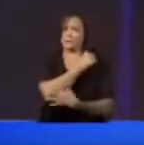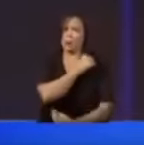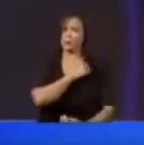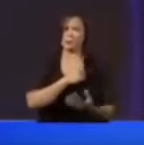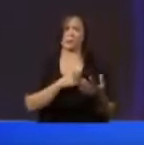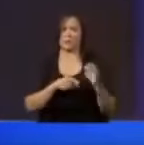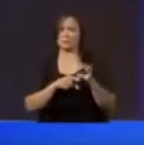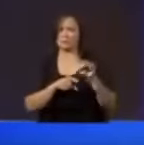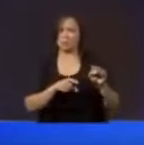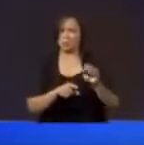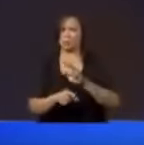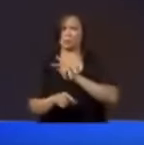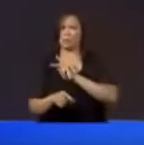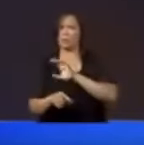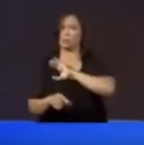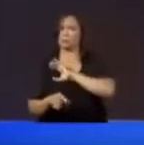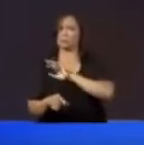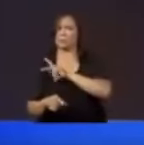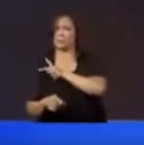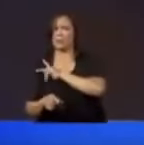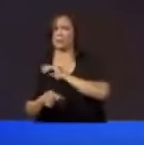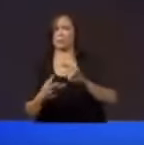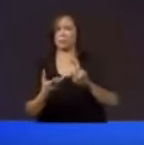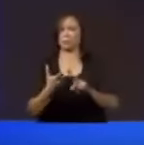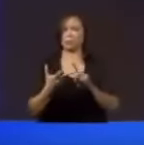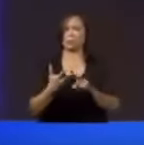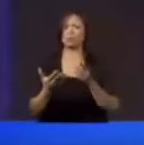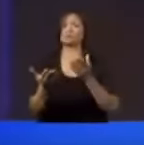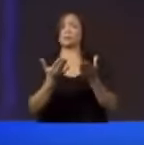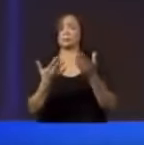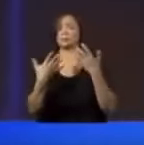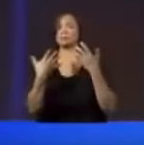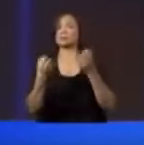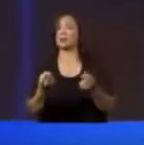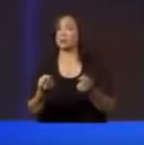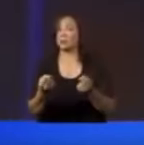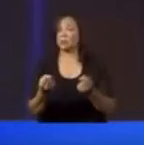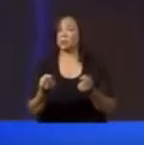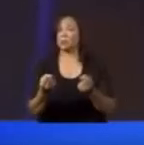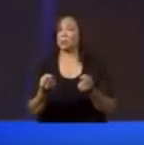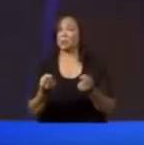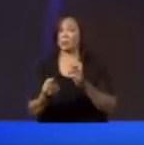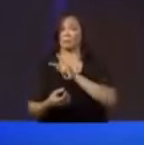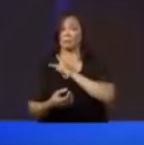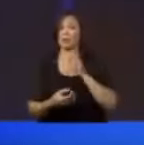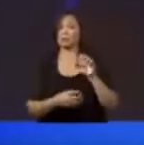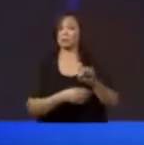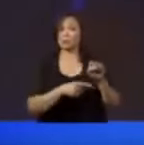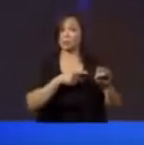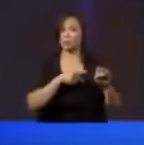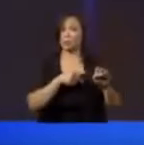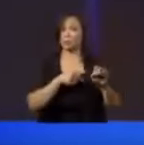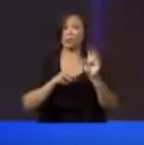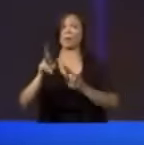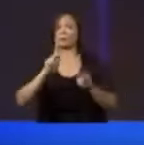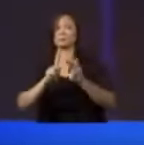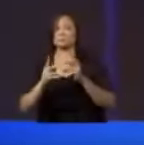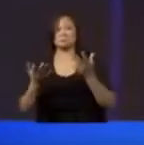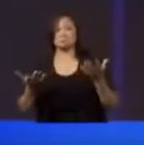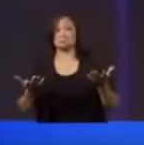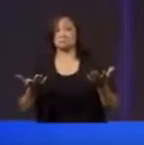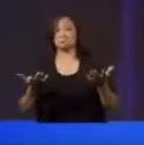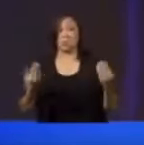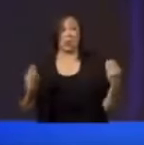pagar una seguridad privada, tiene que pagar un servicio de salud privado porque el público no